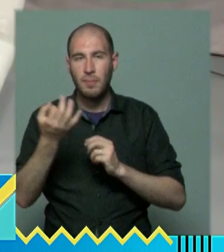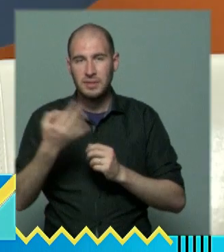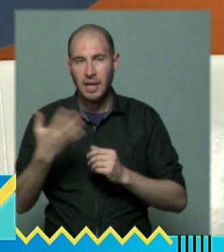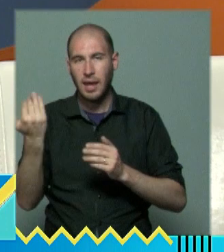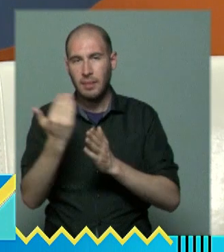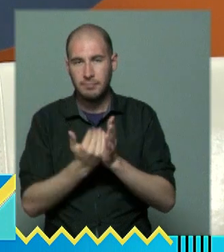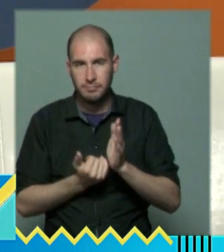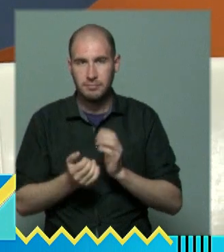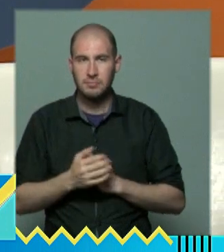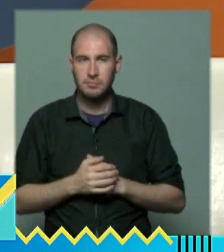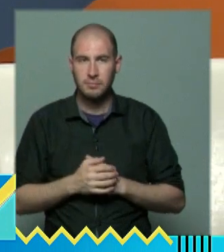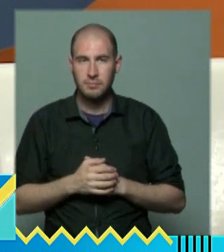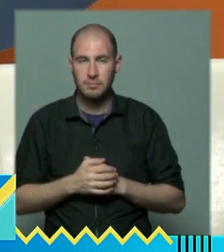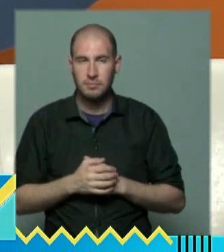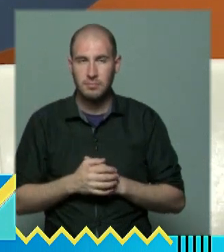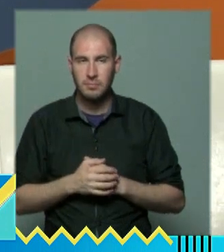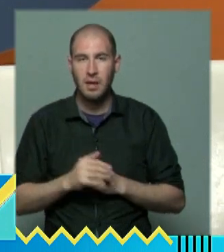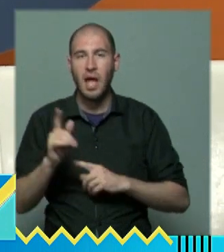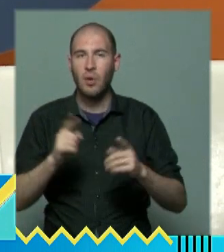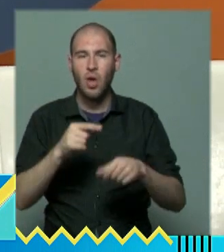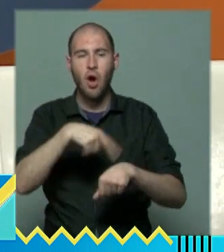claro, en